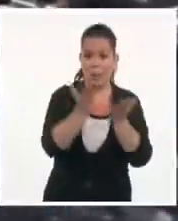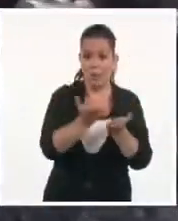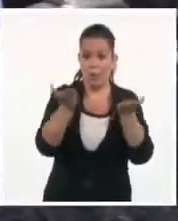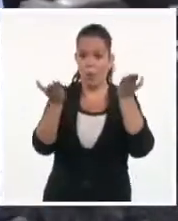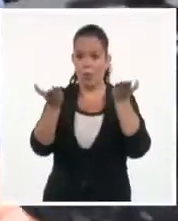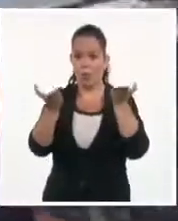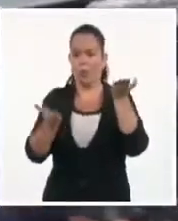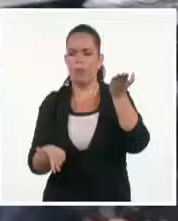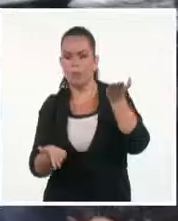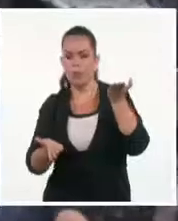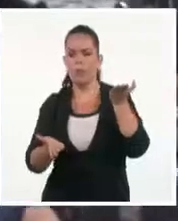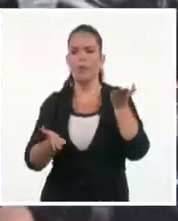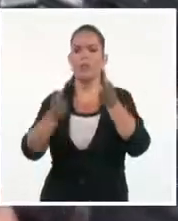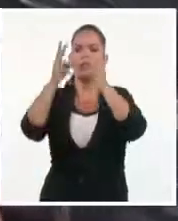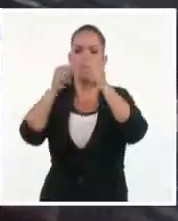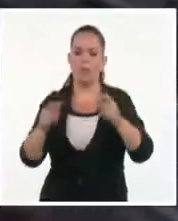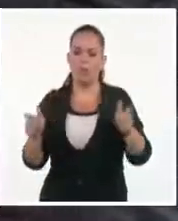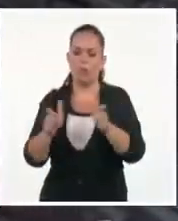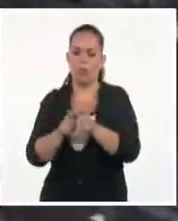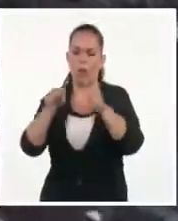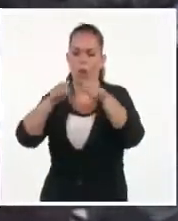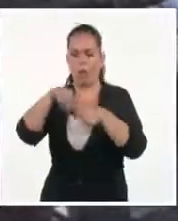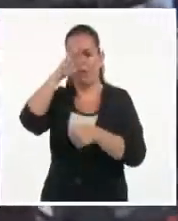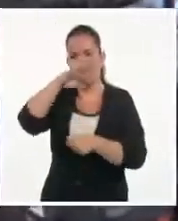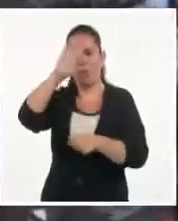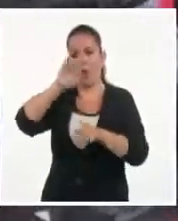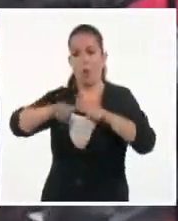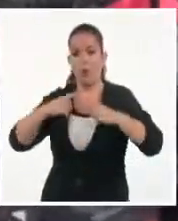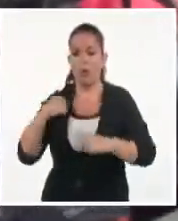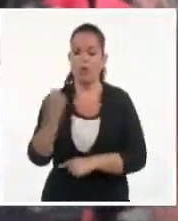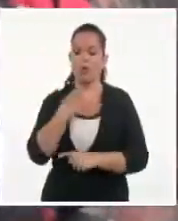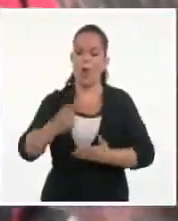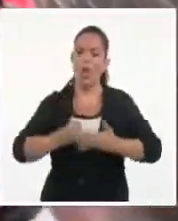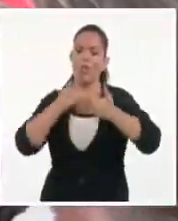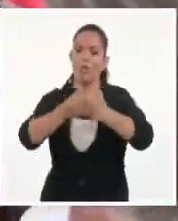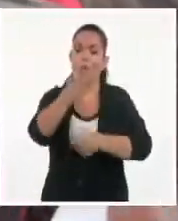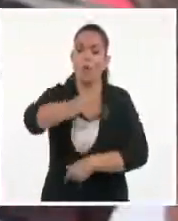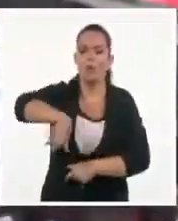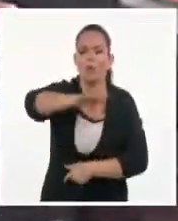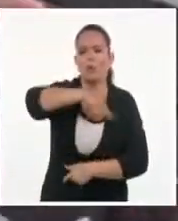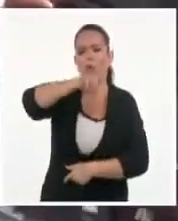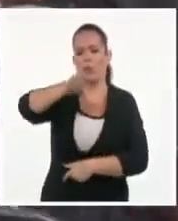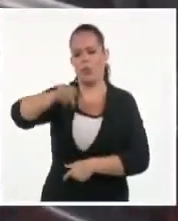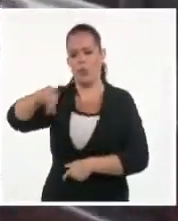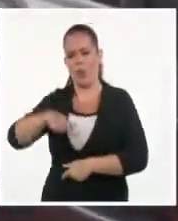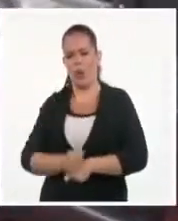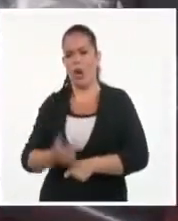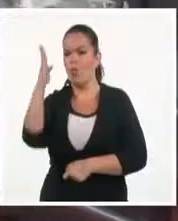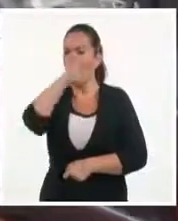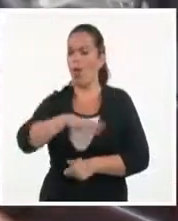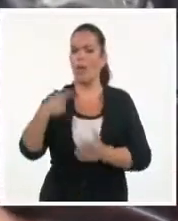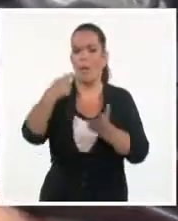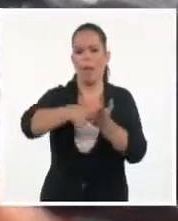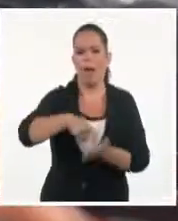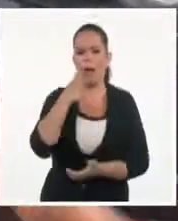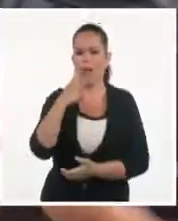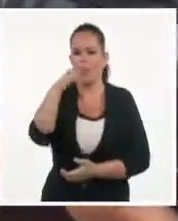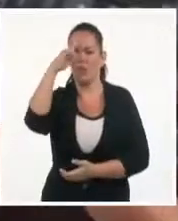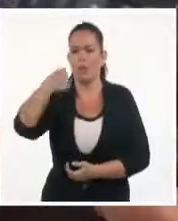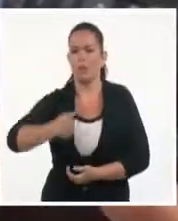a las personas, porque le hemos dado ayuda a las personas, porque no le cobramos a las personas para tratarlas, ni atendemos a nadie con ninguna